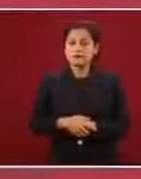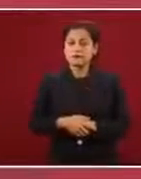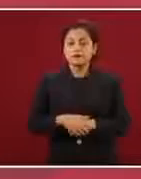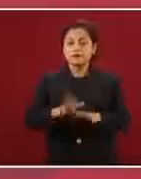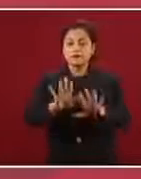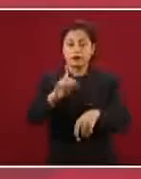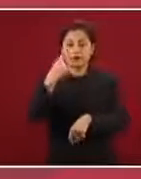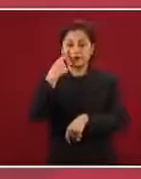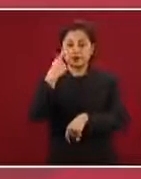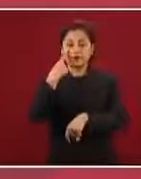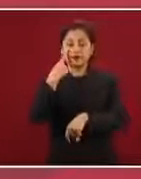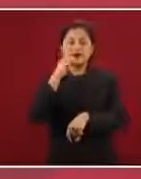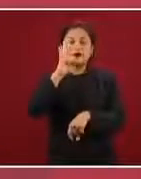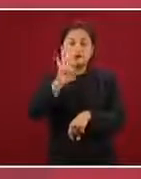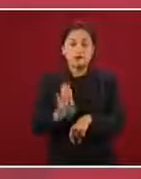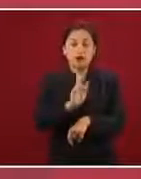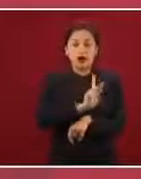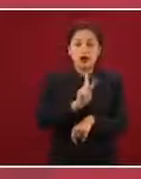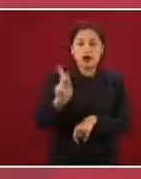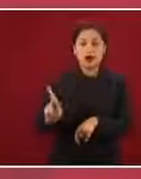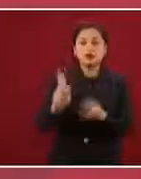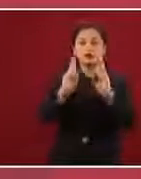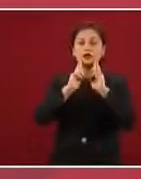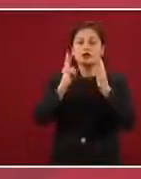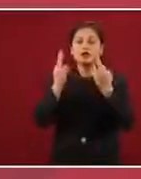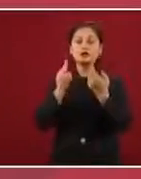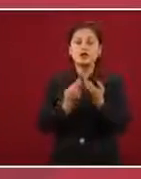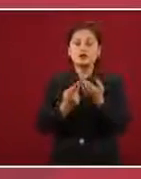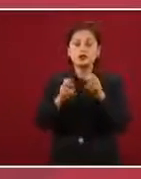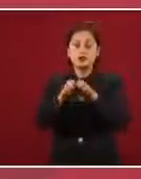reuniones de gabinete de seguridad, todos los días.